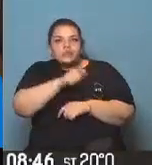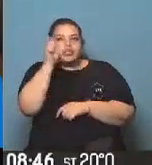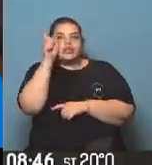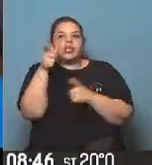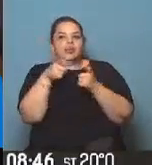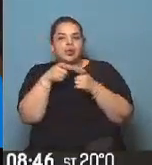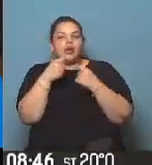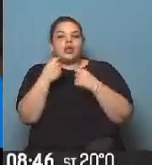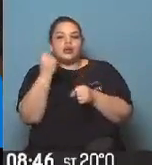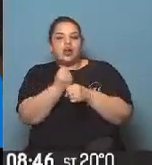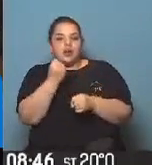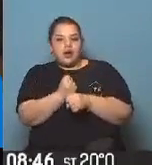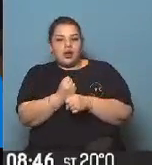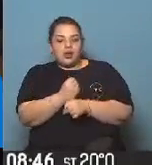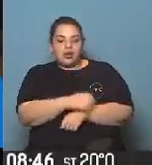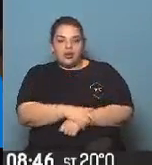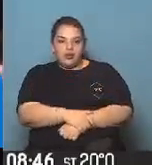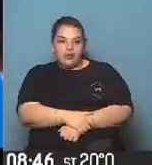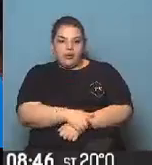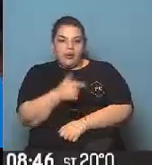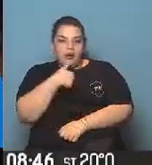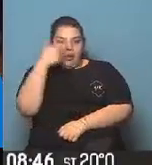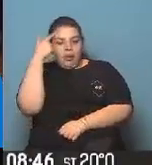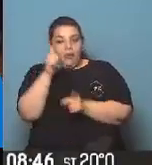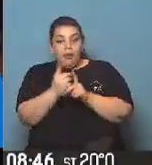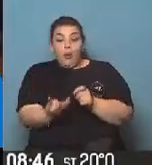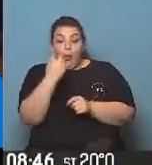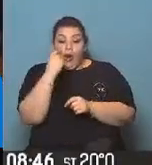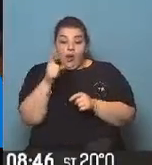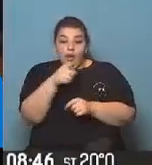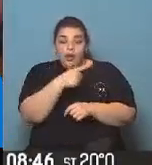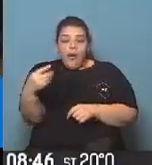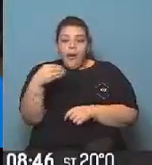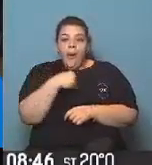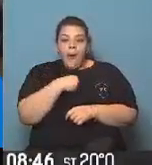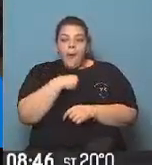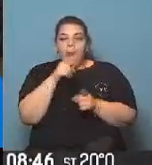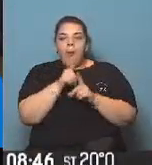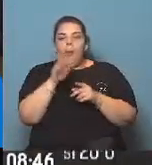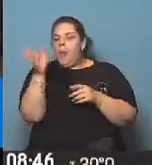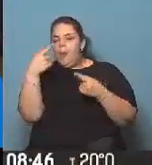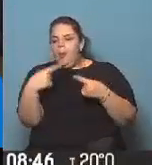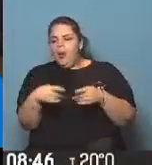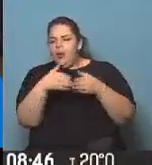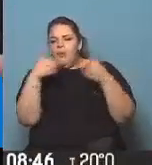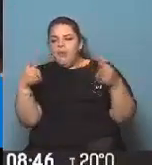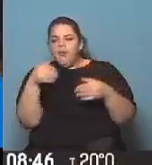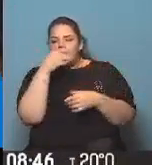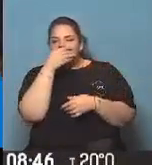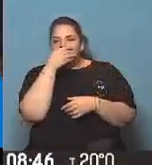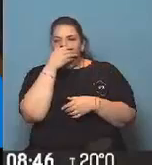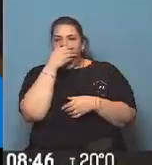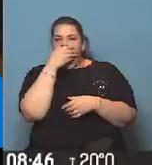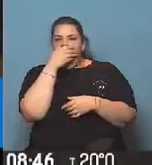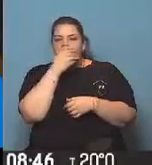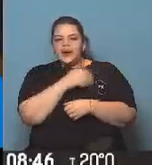trabajar un formato de thriller político. Yo creía que los 4 días de Semana Santa, con su previa y su posterior, ameritaban trabajar